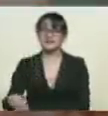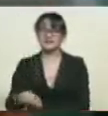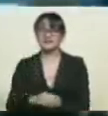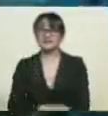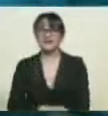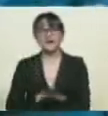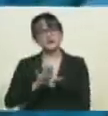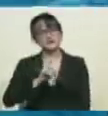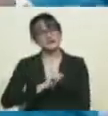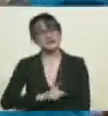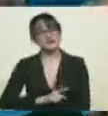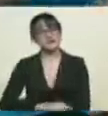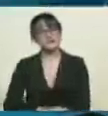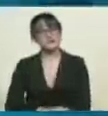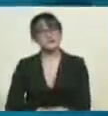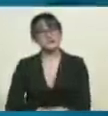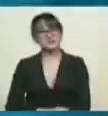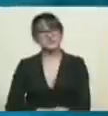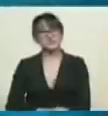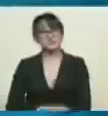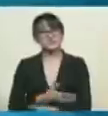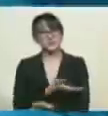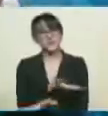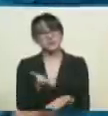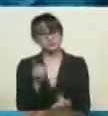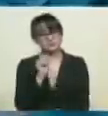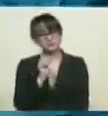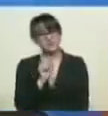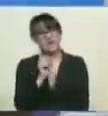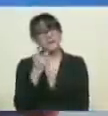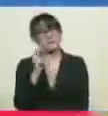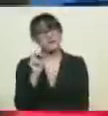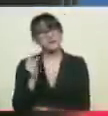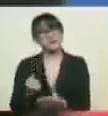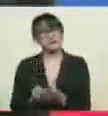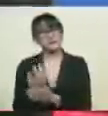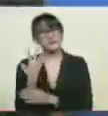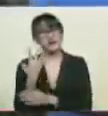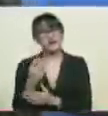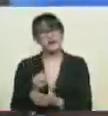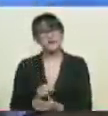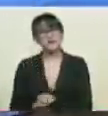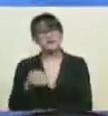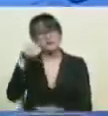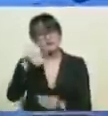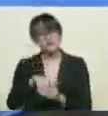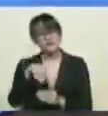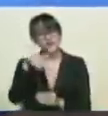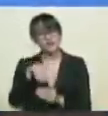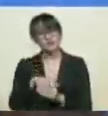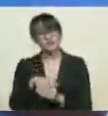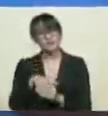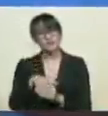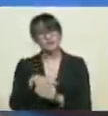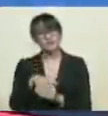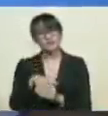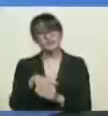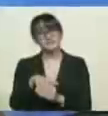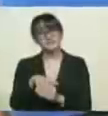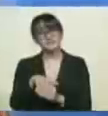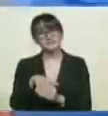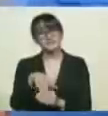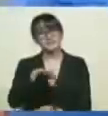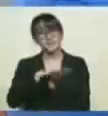Así tiene que ser. Ustedes el 20 de mayo, al votar por la candidatura